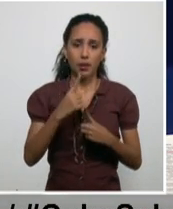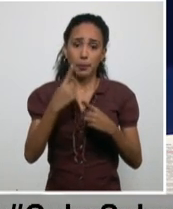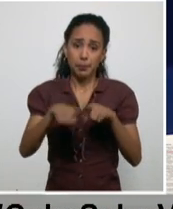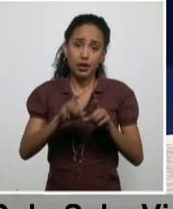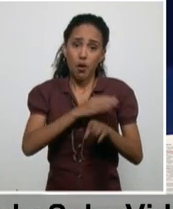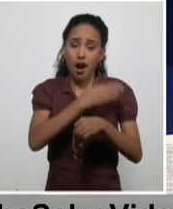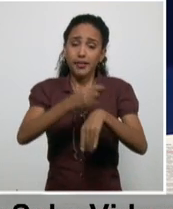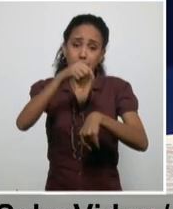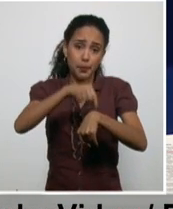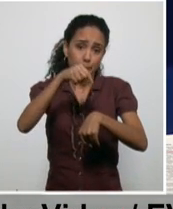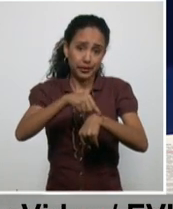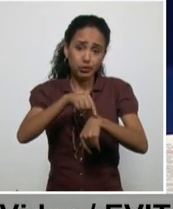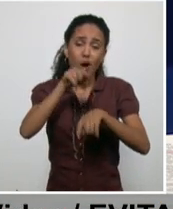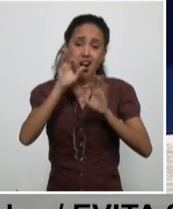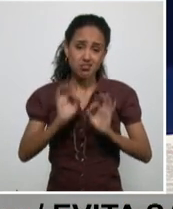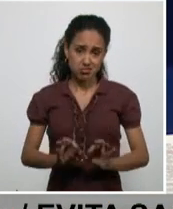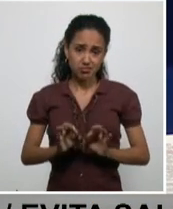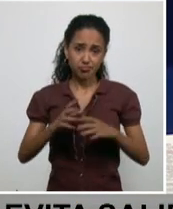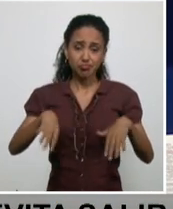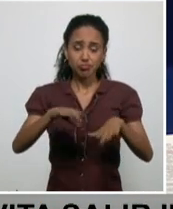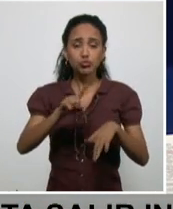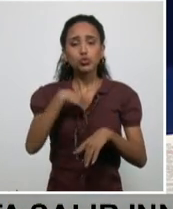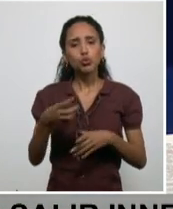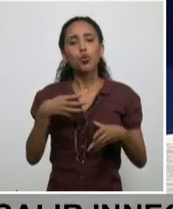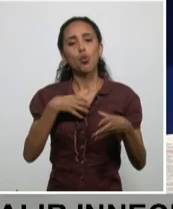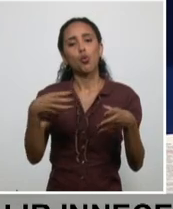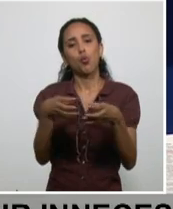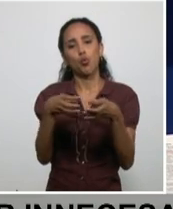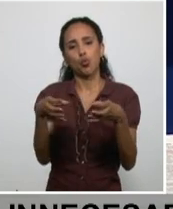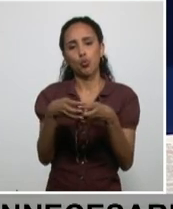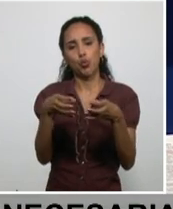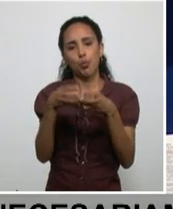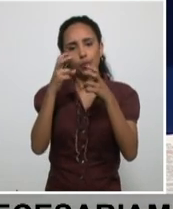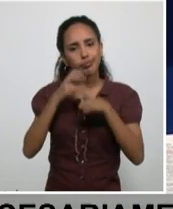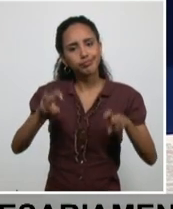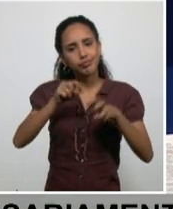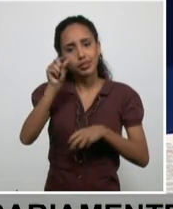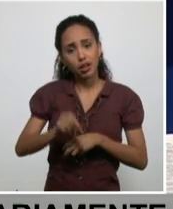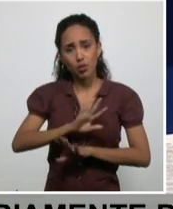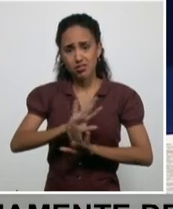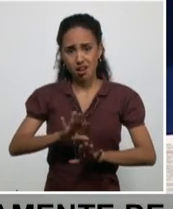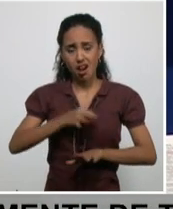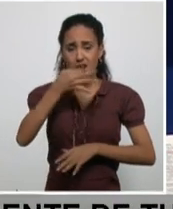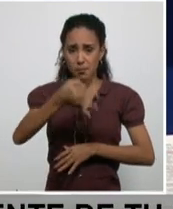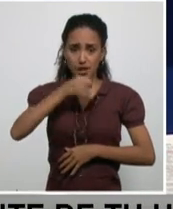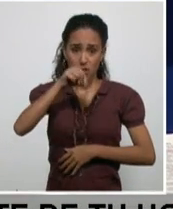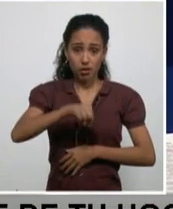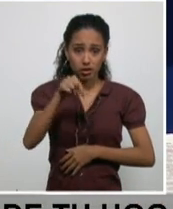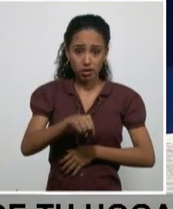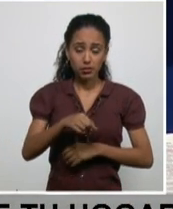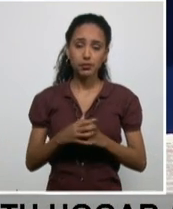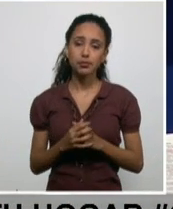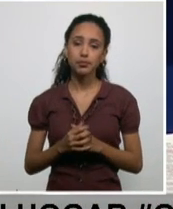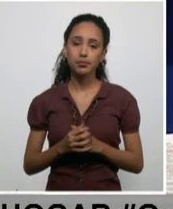que tenemos. Nosotros tenemos grupos de investigadores, que también los he mencionado acá, donde hay de todo,